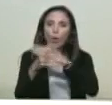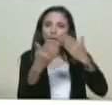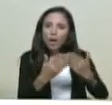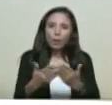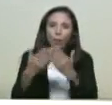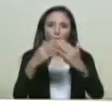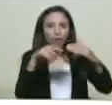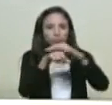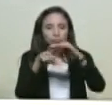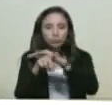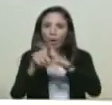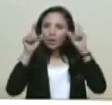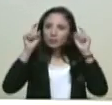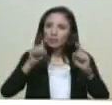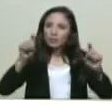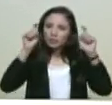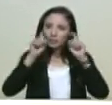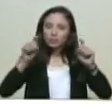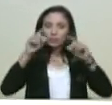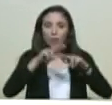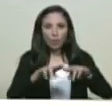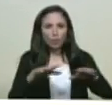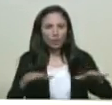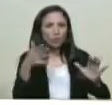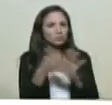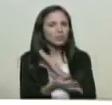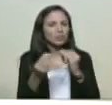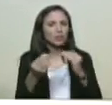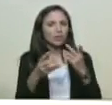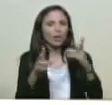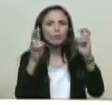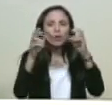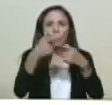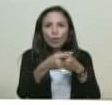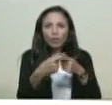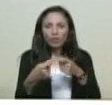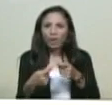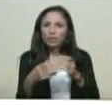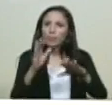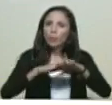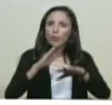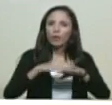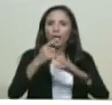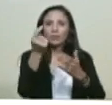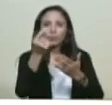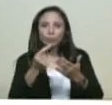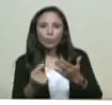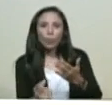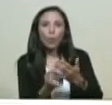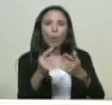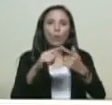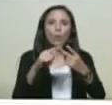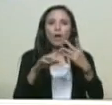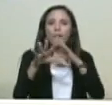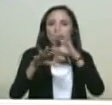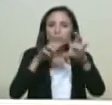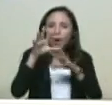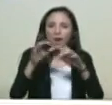el vicepresidente del socialismo, de las misiones, el compañero Elías Agua. Vayan a las escuelas y